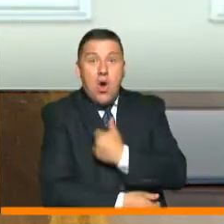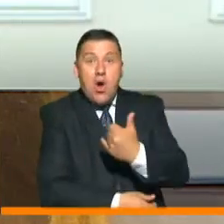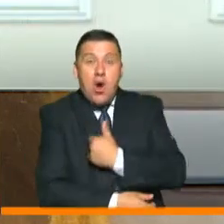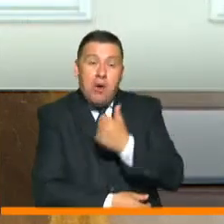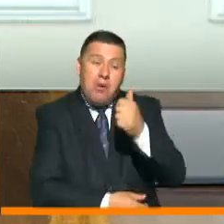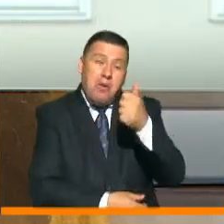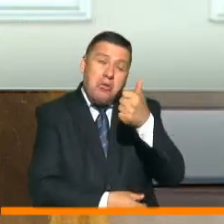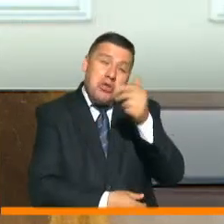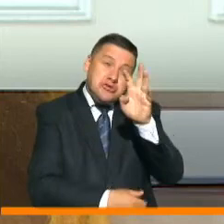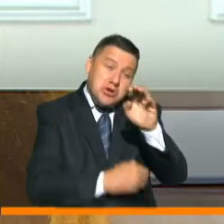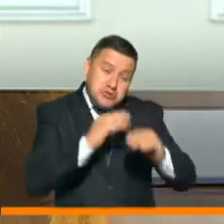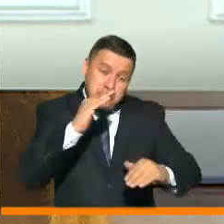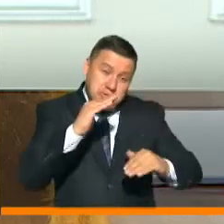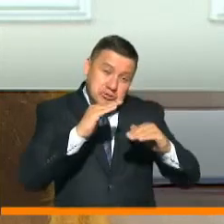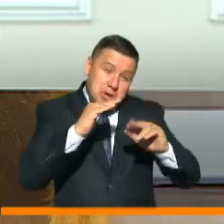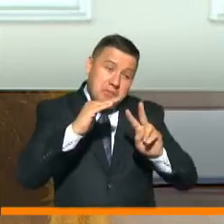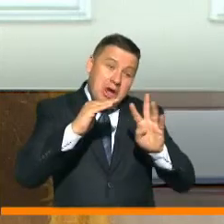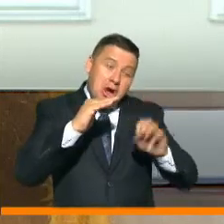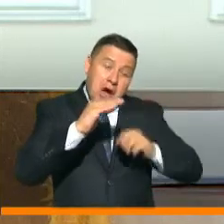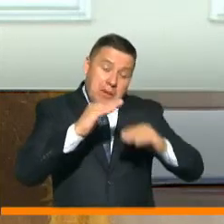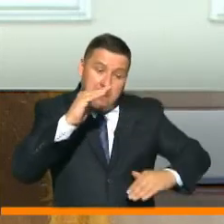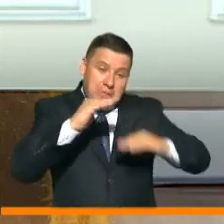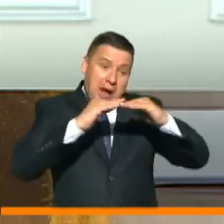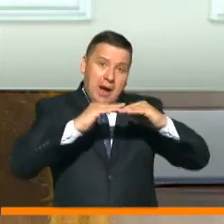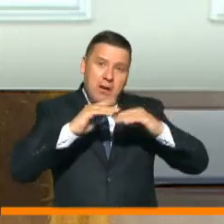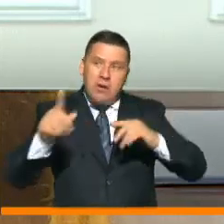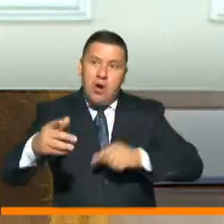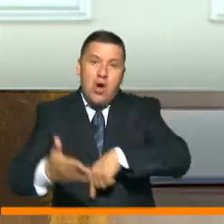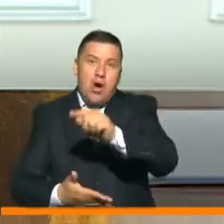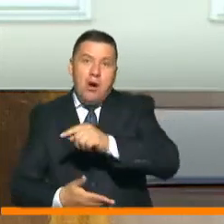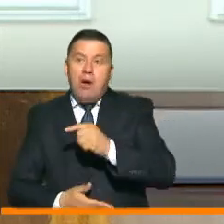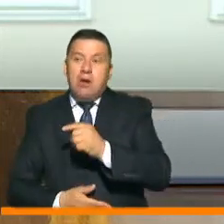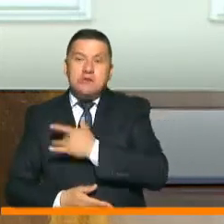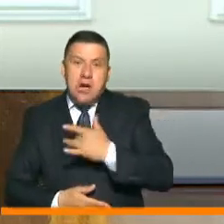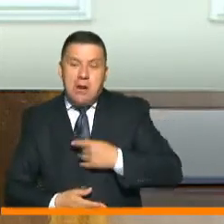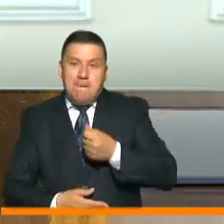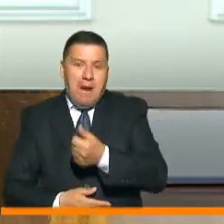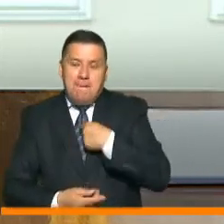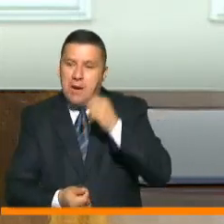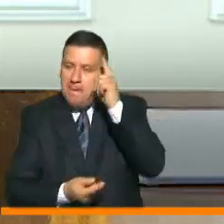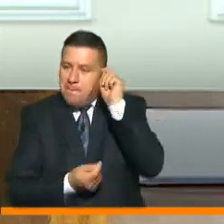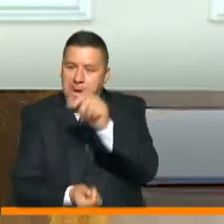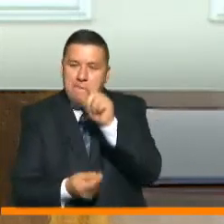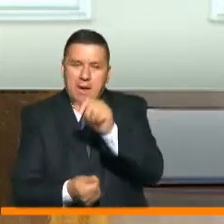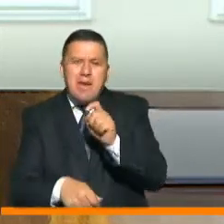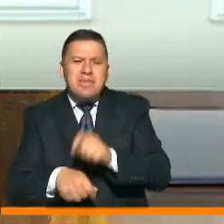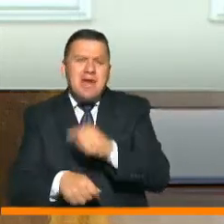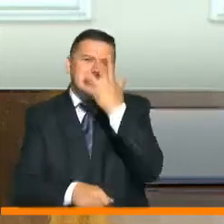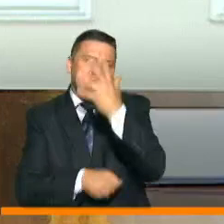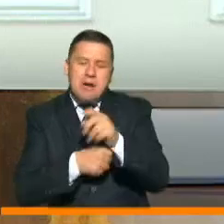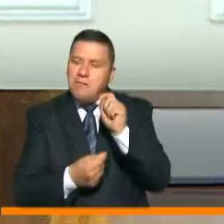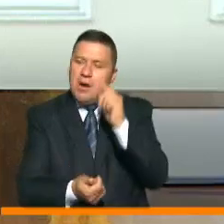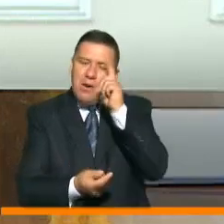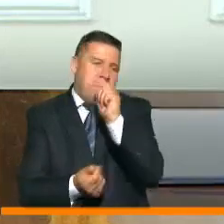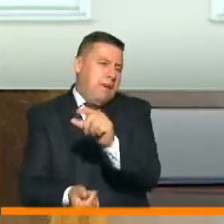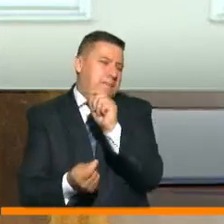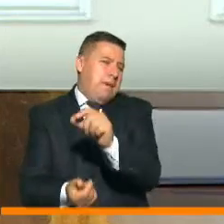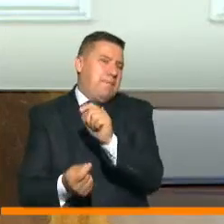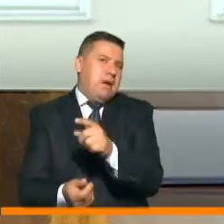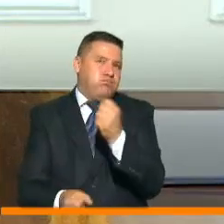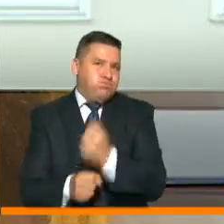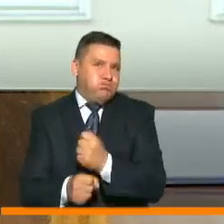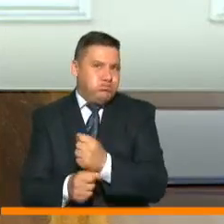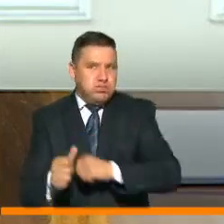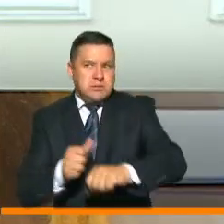entre 18 y 28 años, el que los contrata no paga la seguridad social, la paga el Estado por un periodo de 5 años, y así detonar